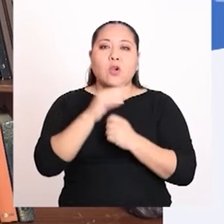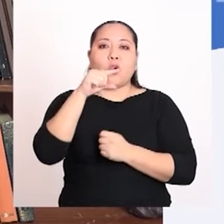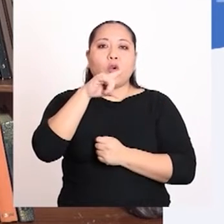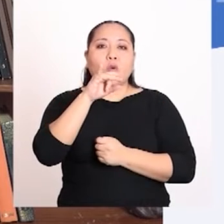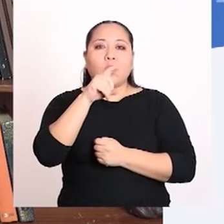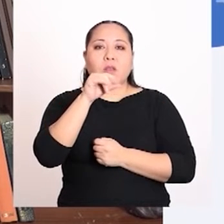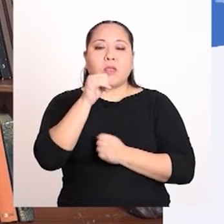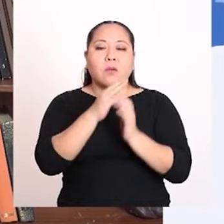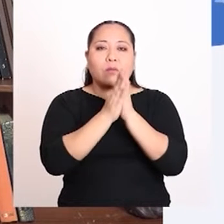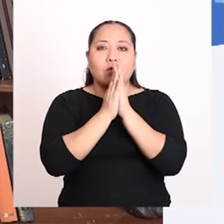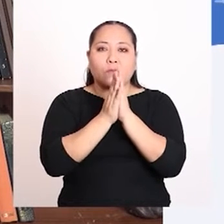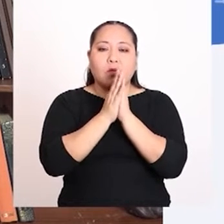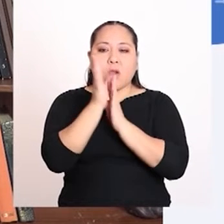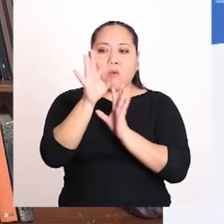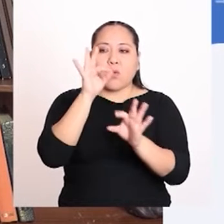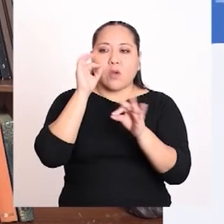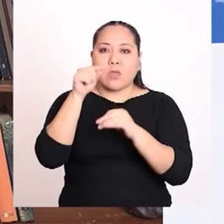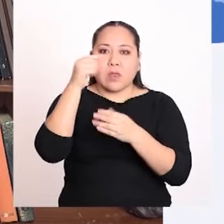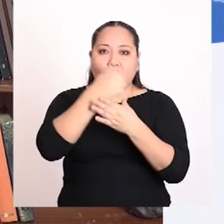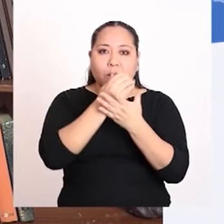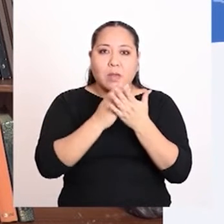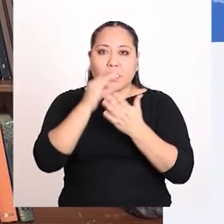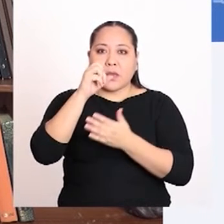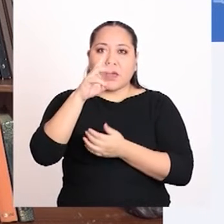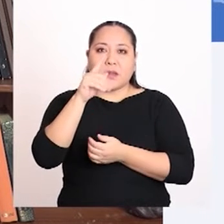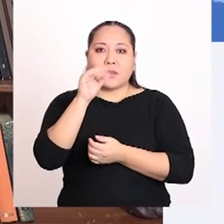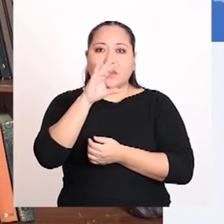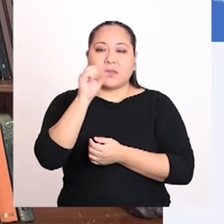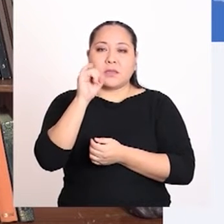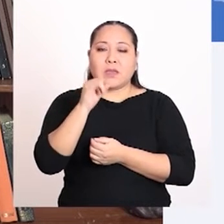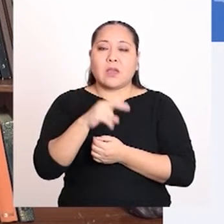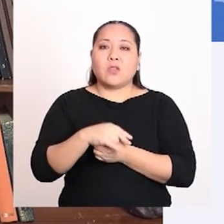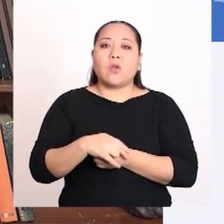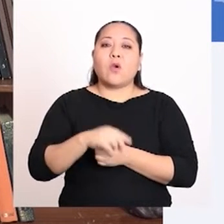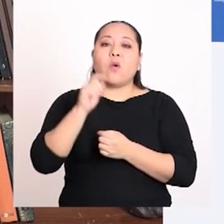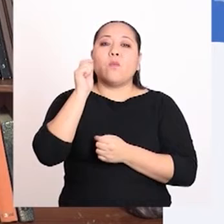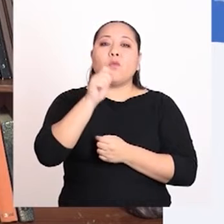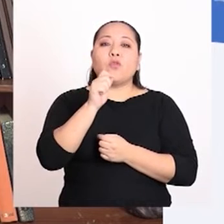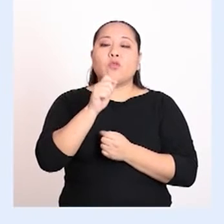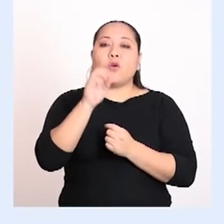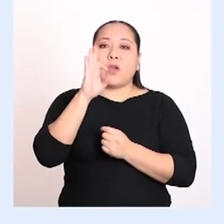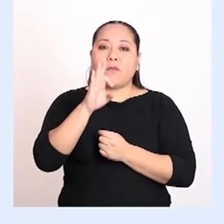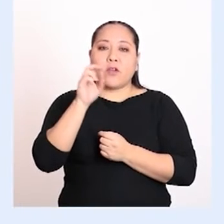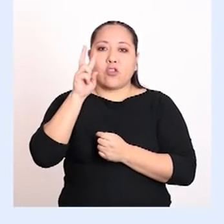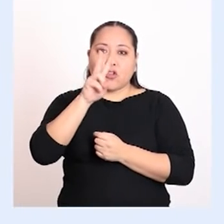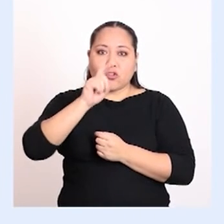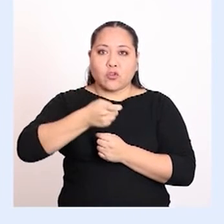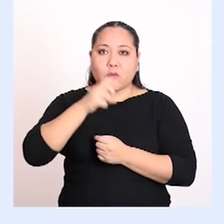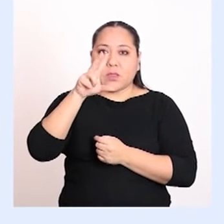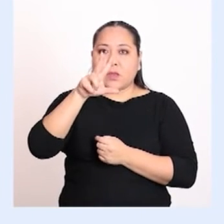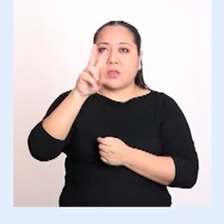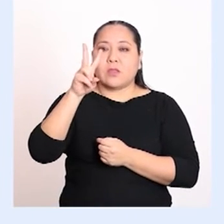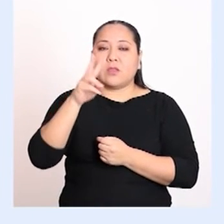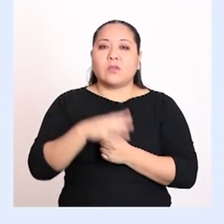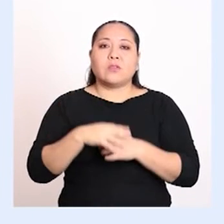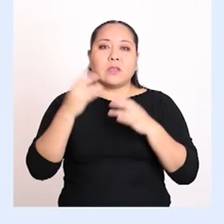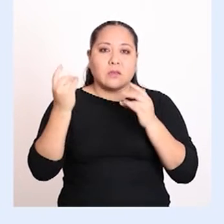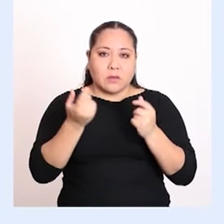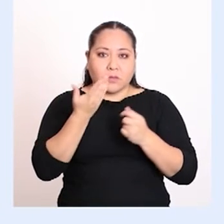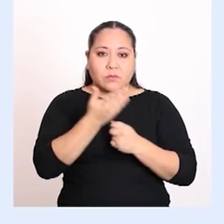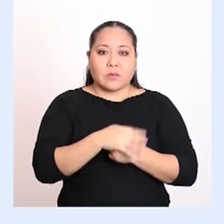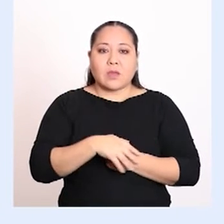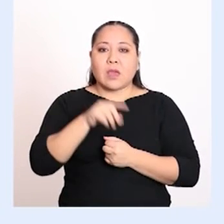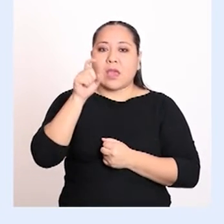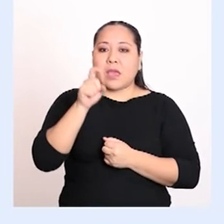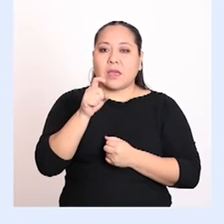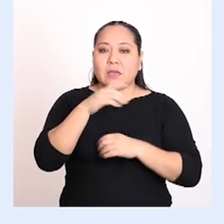favor, indica en el sistema cartesiano el punto F 2,32. De inmediato. En X